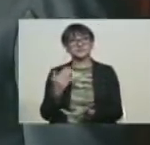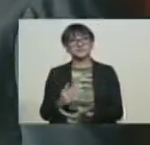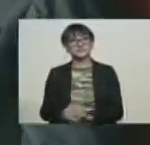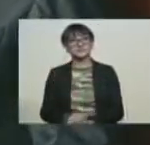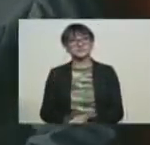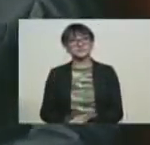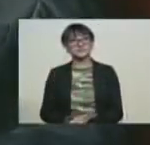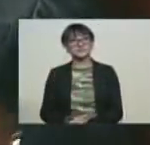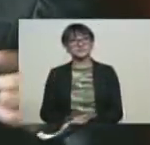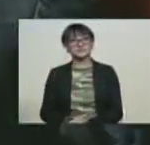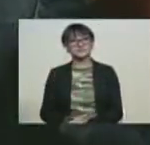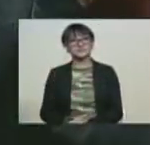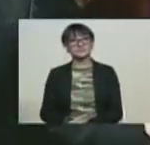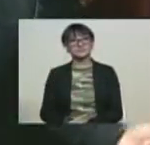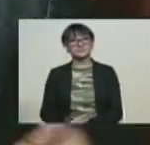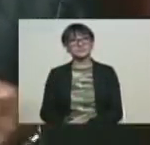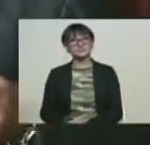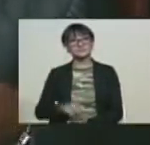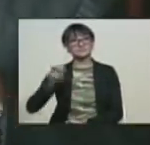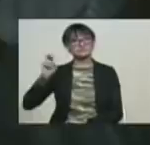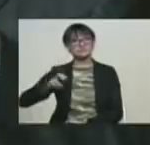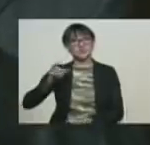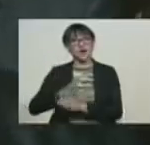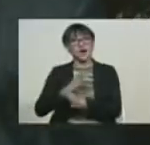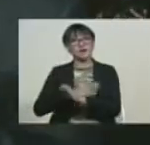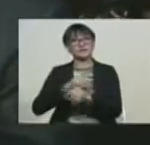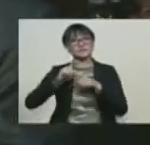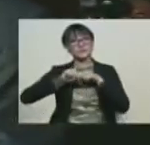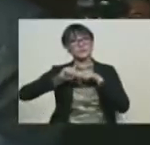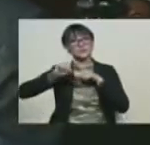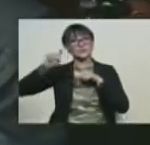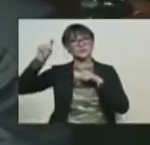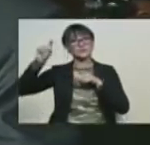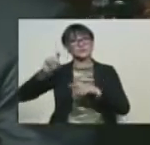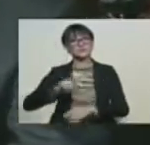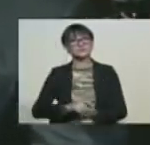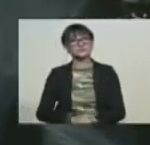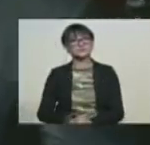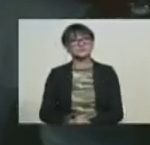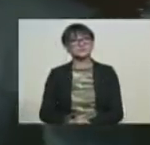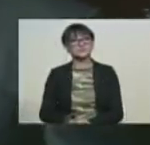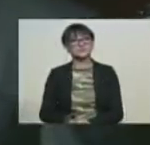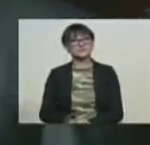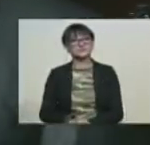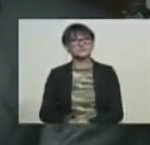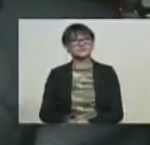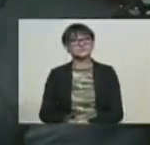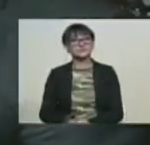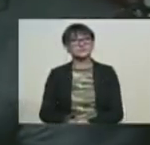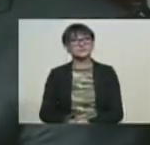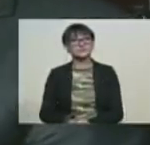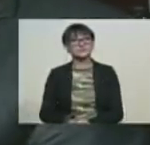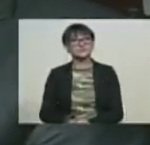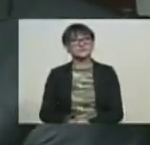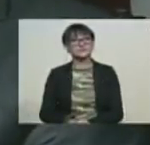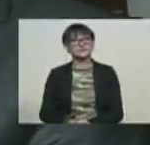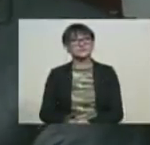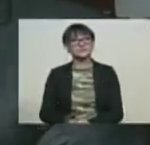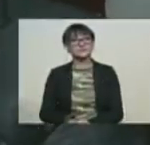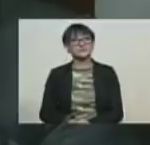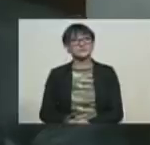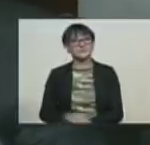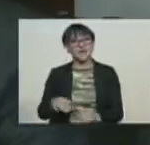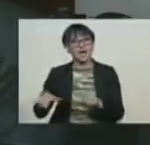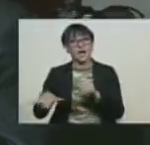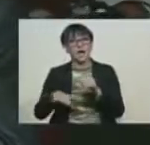primera combatiente, cuando estábamos subiendo en el teleférico, ¿no? Desde allá, desde abajo, desde